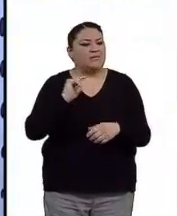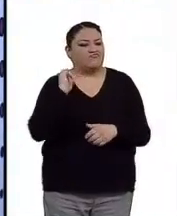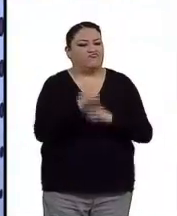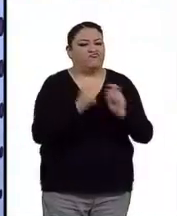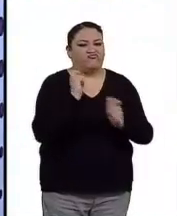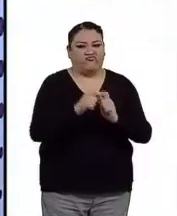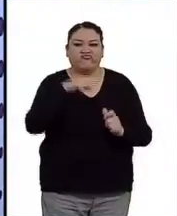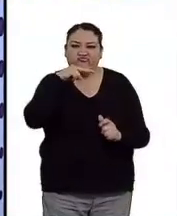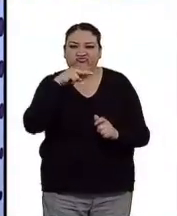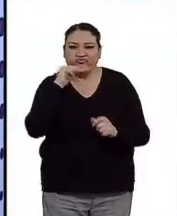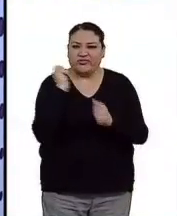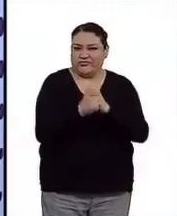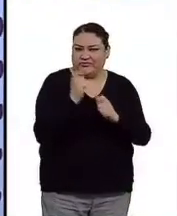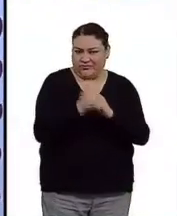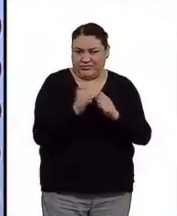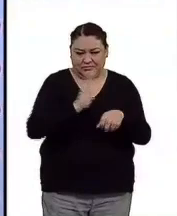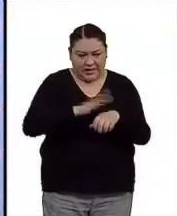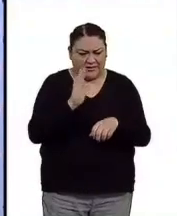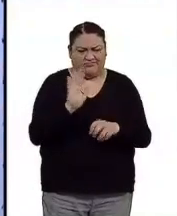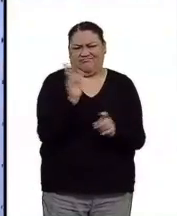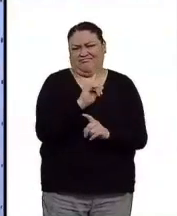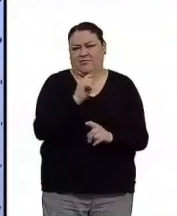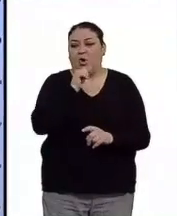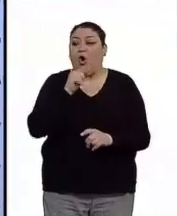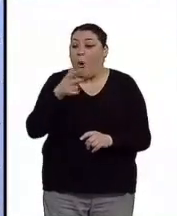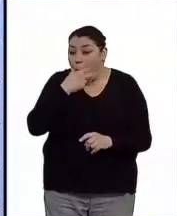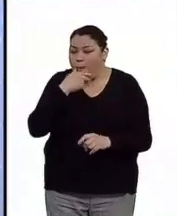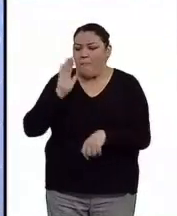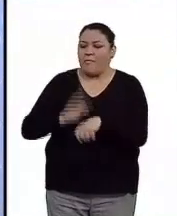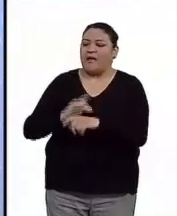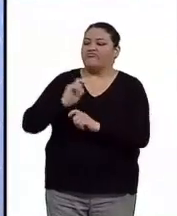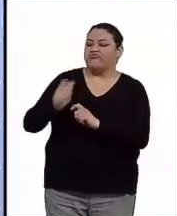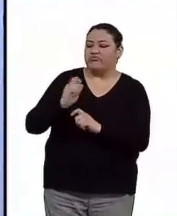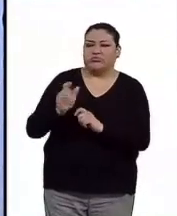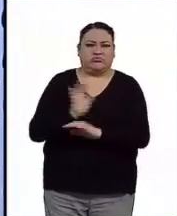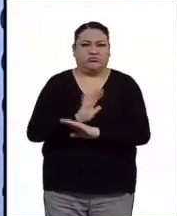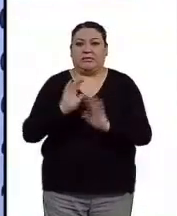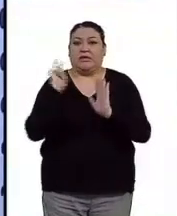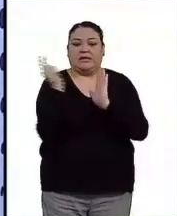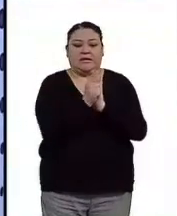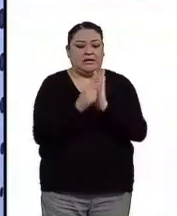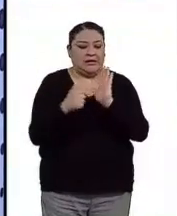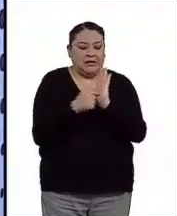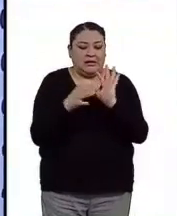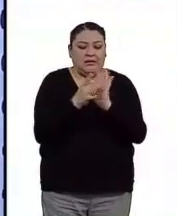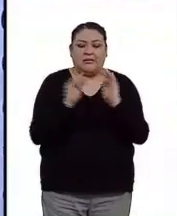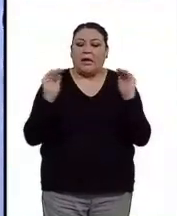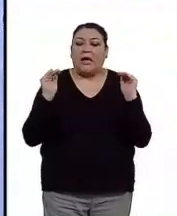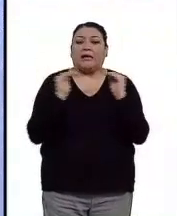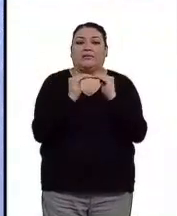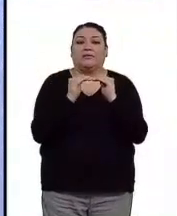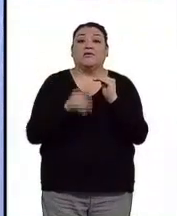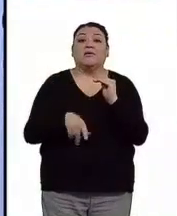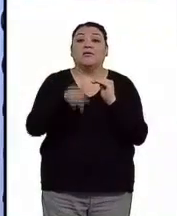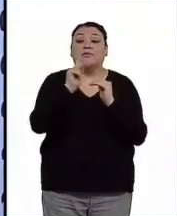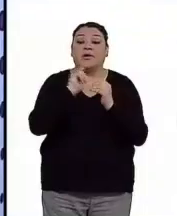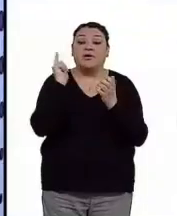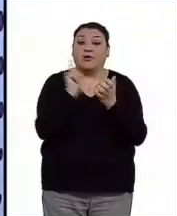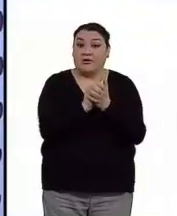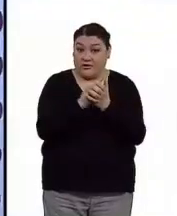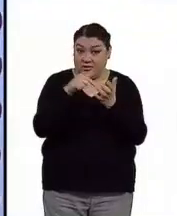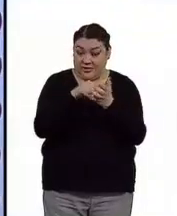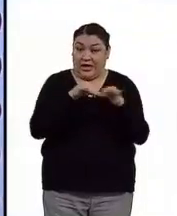mujer o menos aguinaldo porque eres mujer, ni porque eres hombre. O sea, son exactamente los mismos derechos. Únicamente la Ley Federal del Trabajo